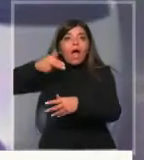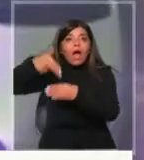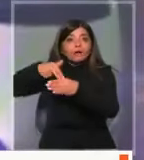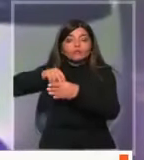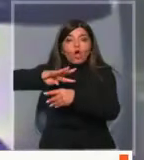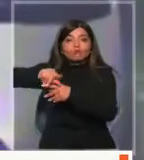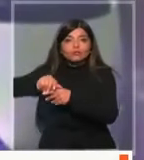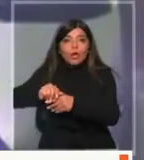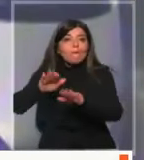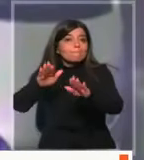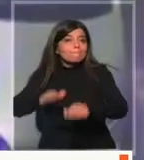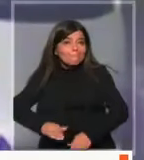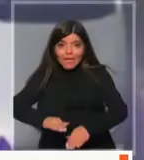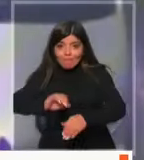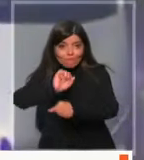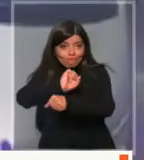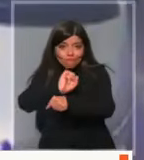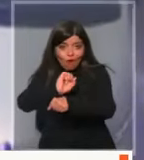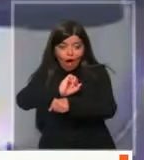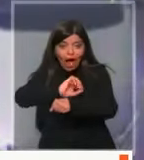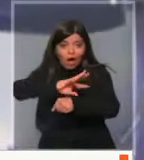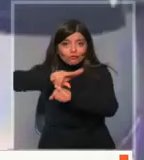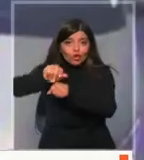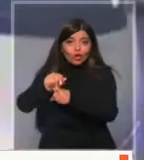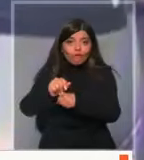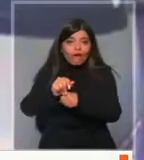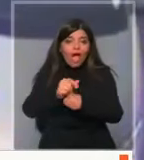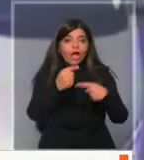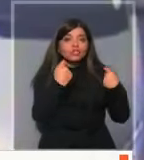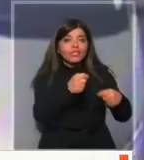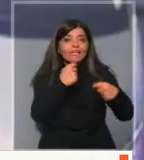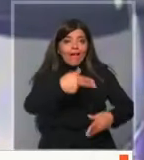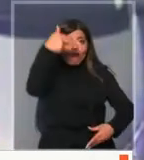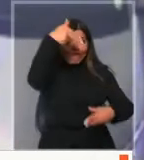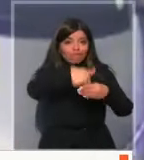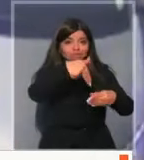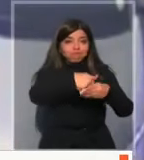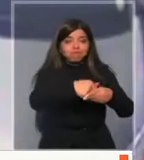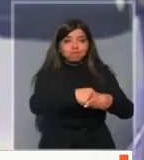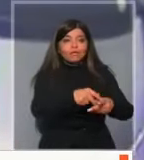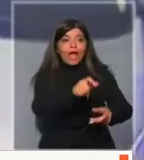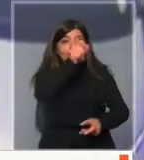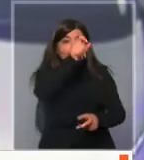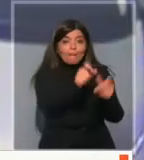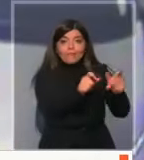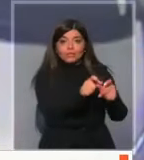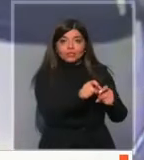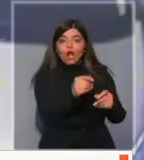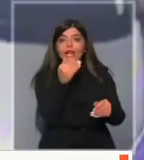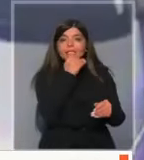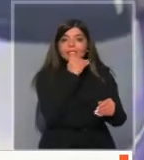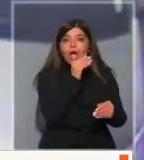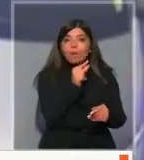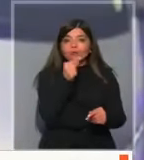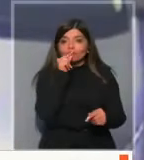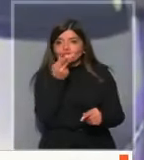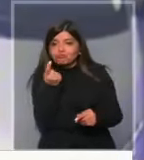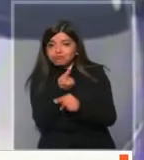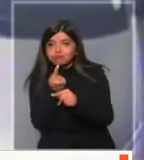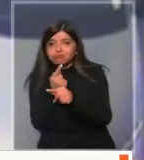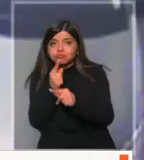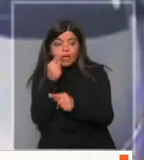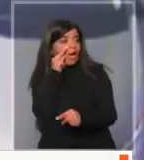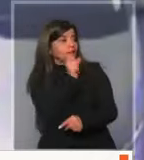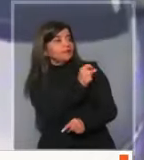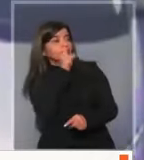Con el mismo vehículo robado, intentaron asaltar este servicentro. Los bomberos fueron más rápidos. A los pocos segundos, la banda se